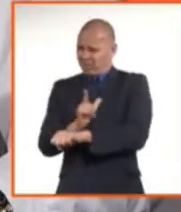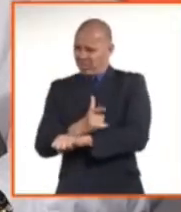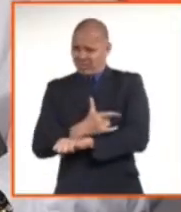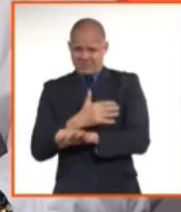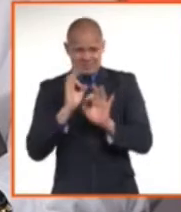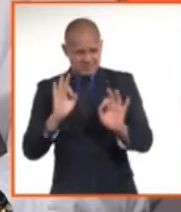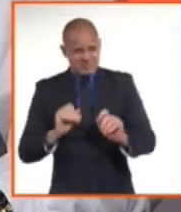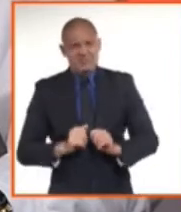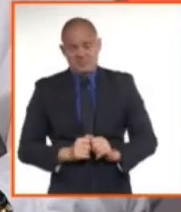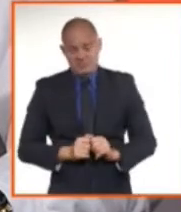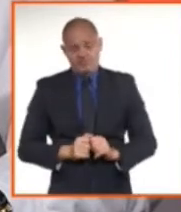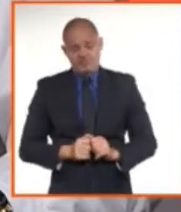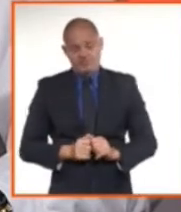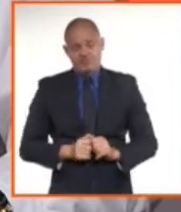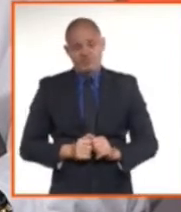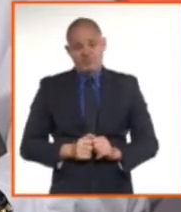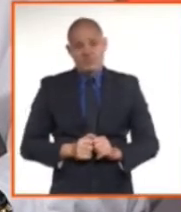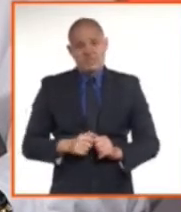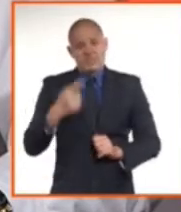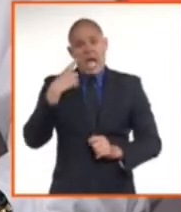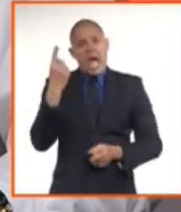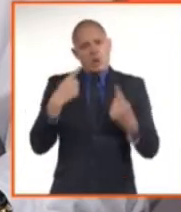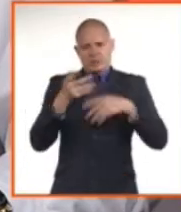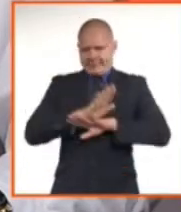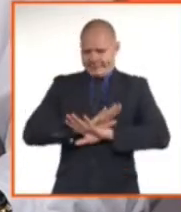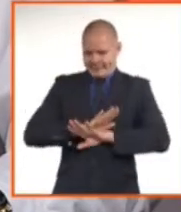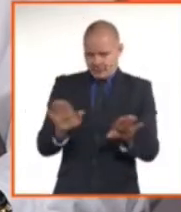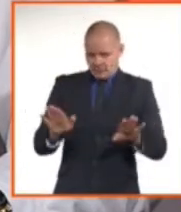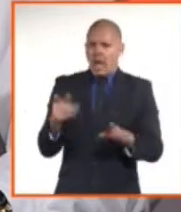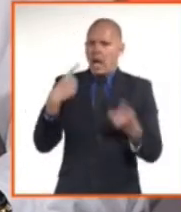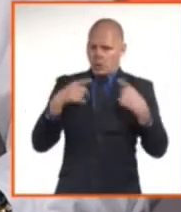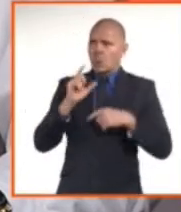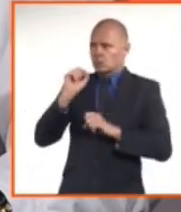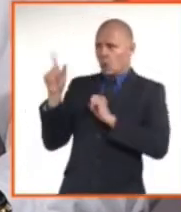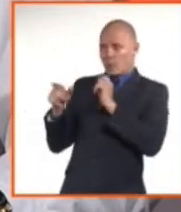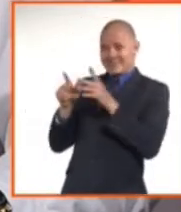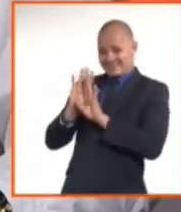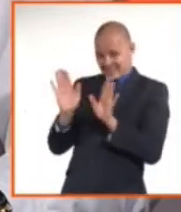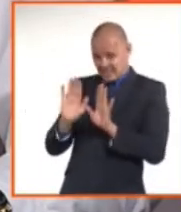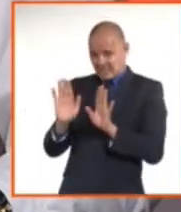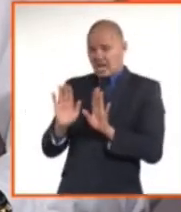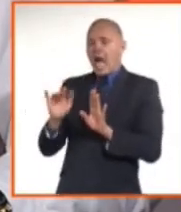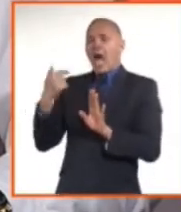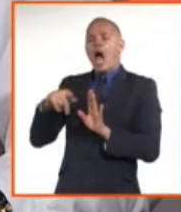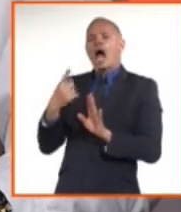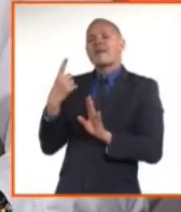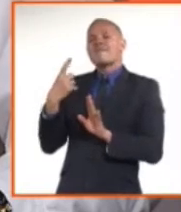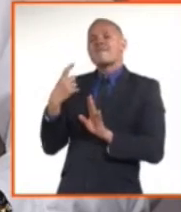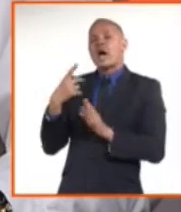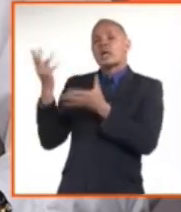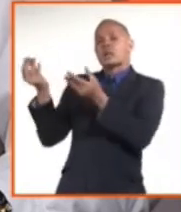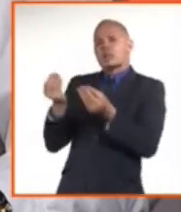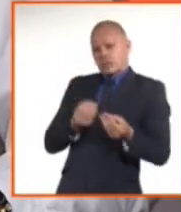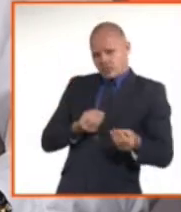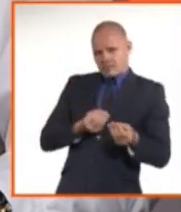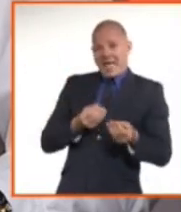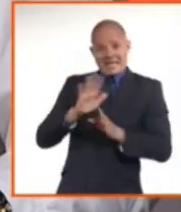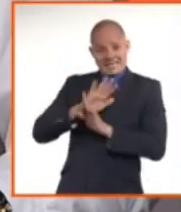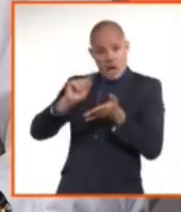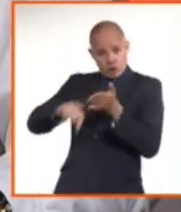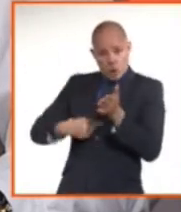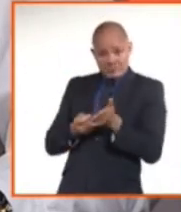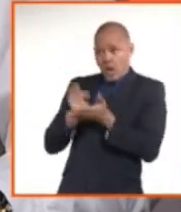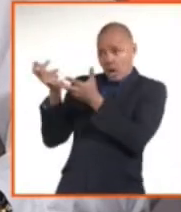montada. Hay que decir que algunos de estos recursos ya en estos momentos se encuentran contratados y están en proceso de ser importados al país, algunos de estos recursos.